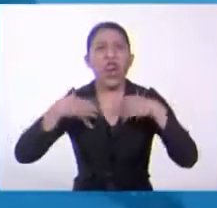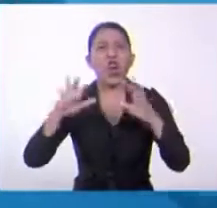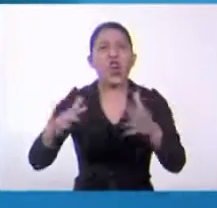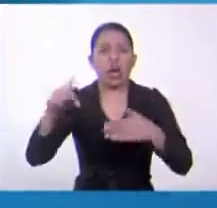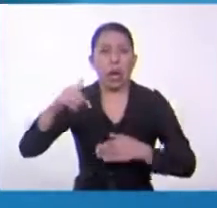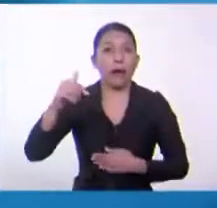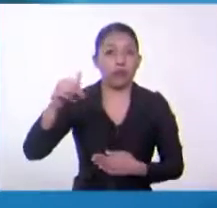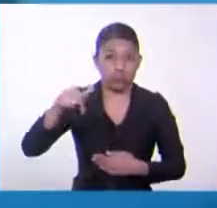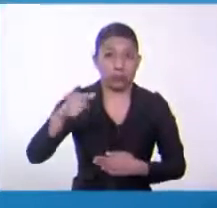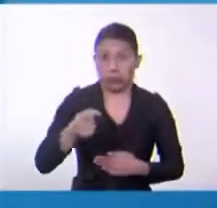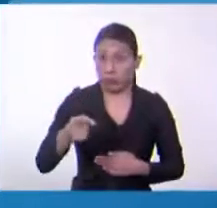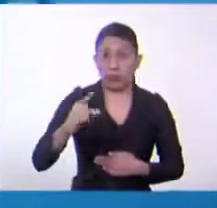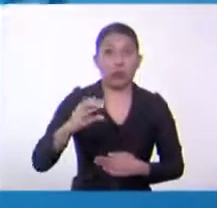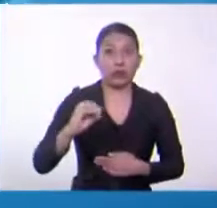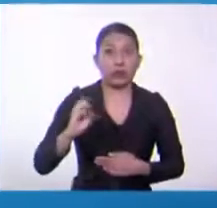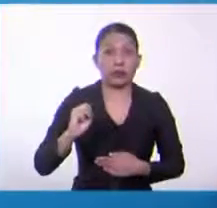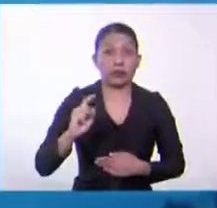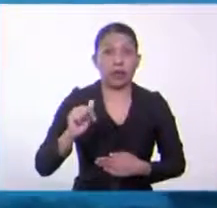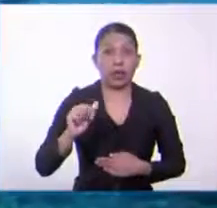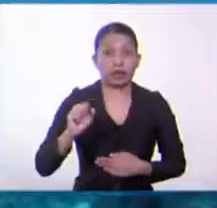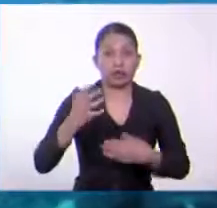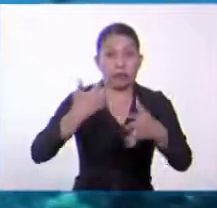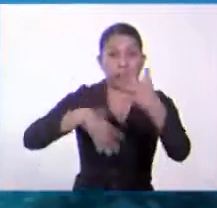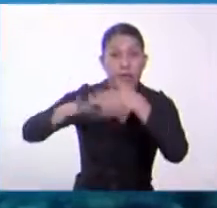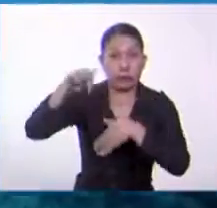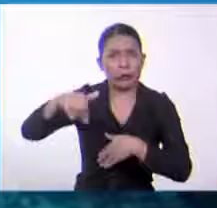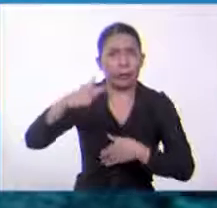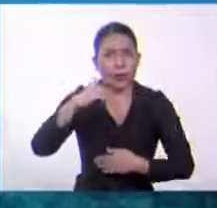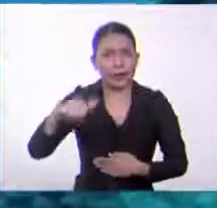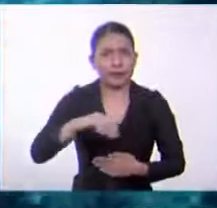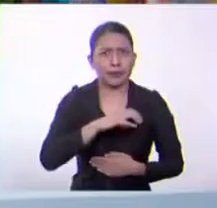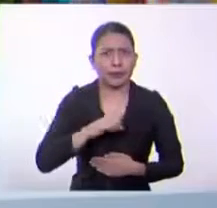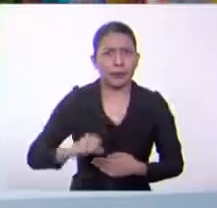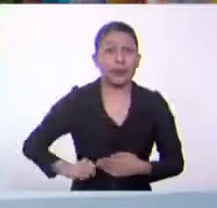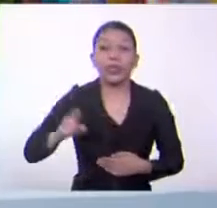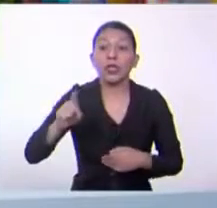país. Este pez puede criar